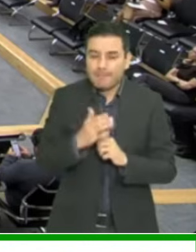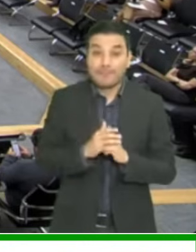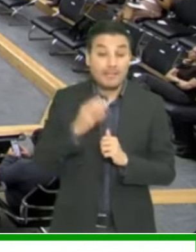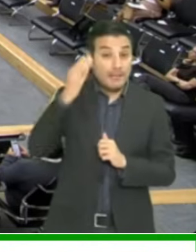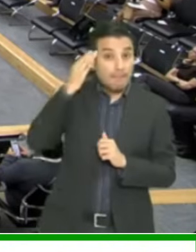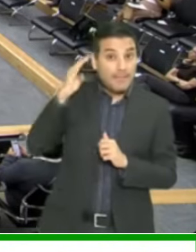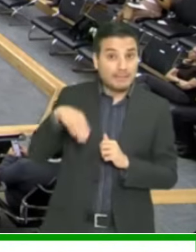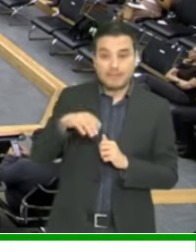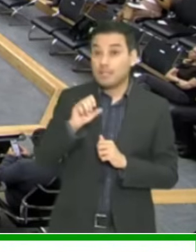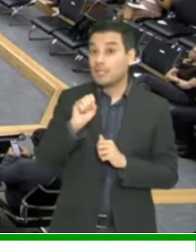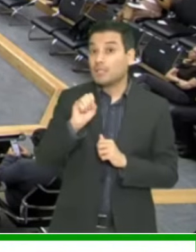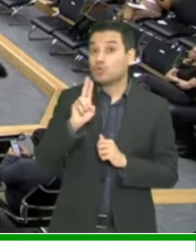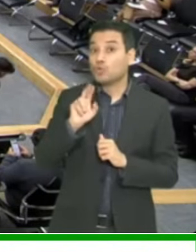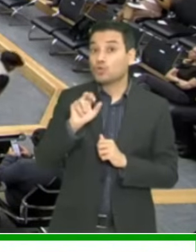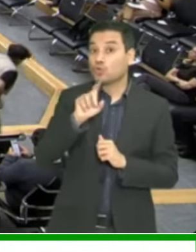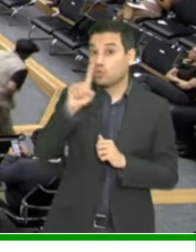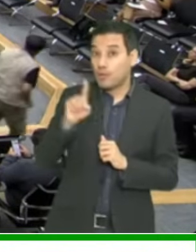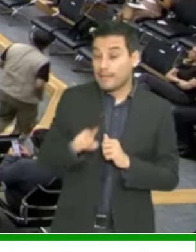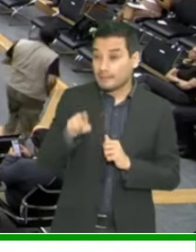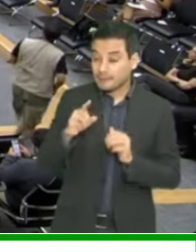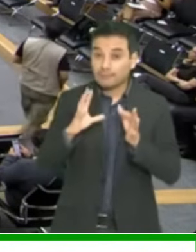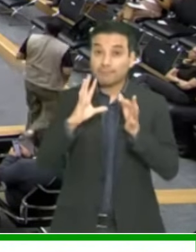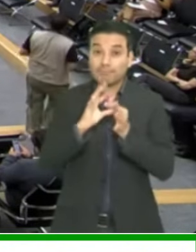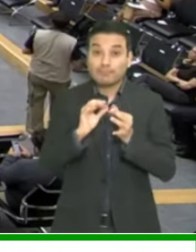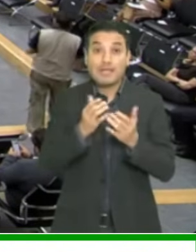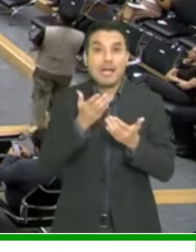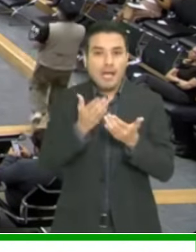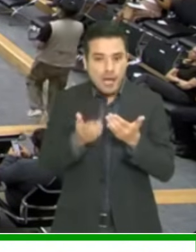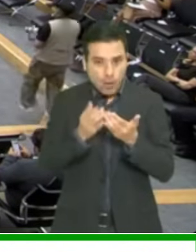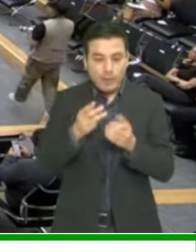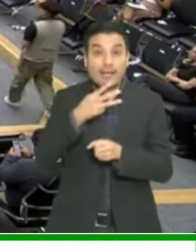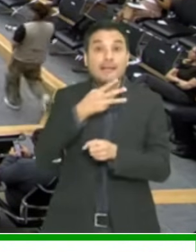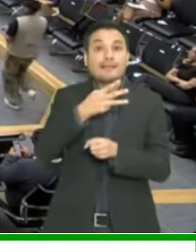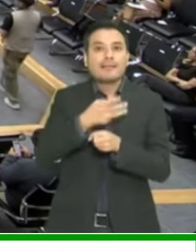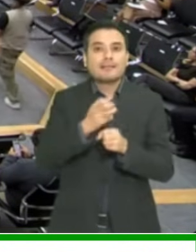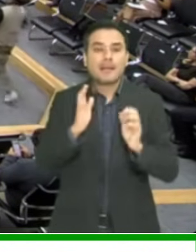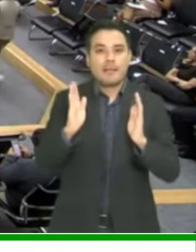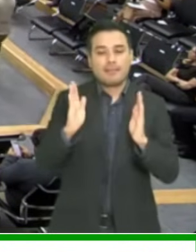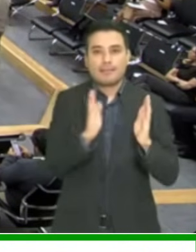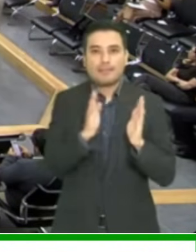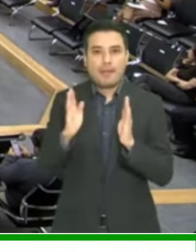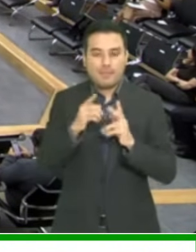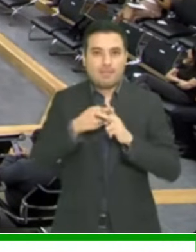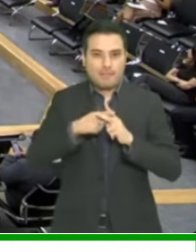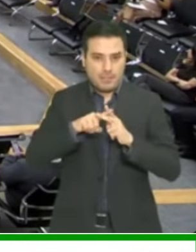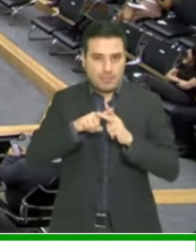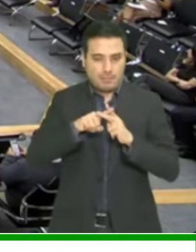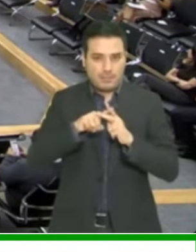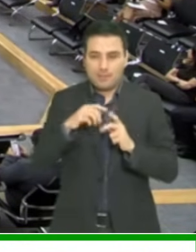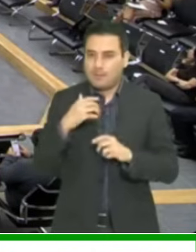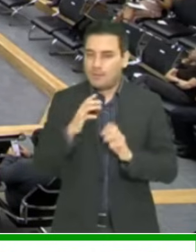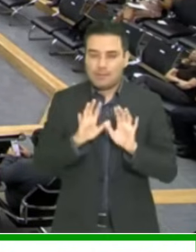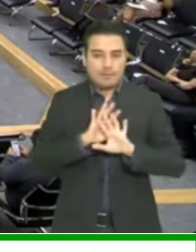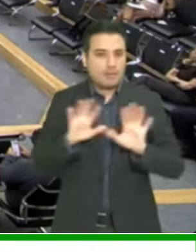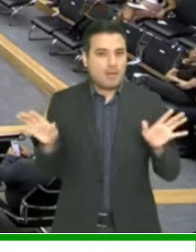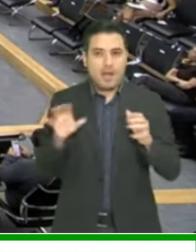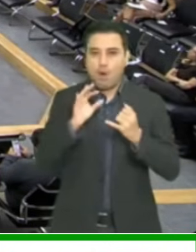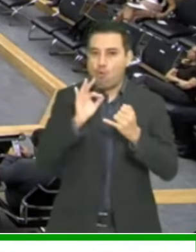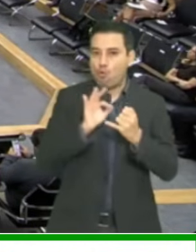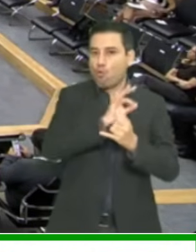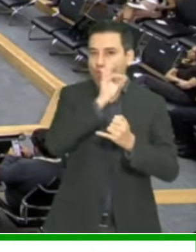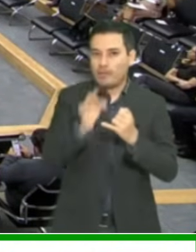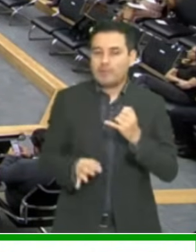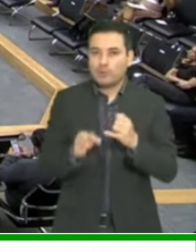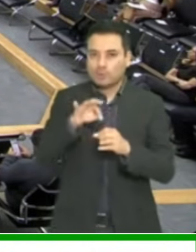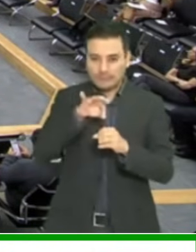maestra Suárez, hoy inicia esta tercera etapa. Esta tercera etapa que acaso es la última y que determinará